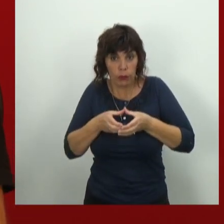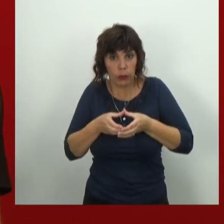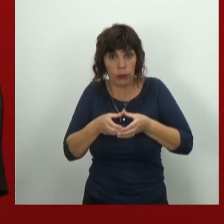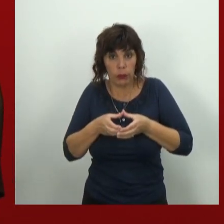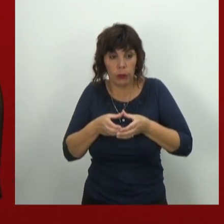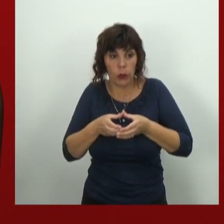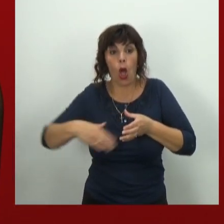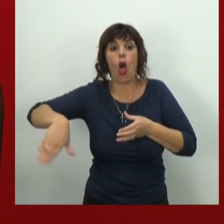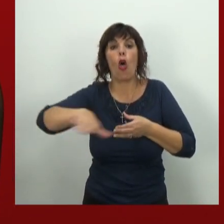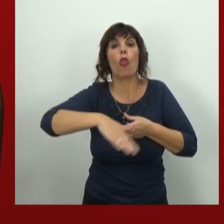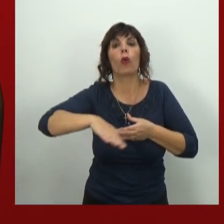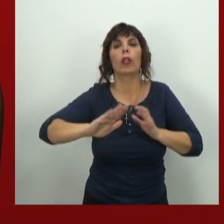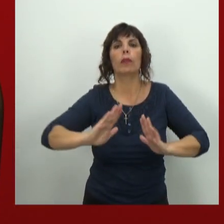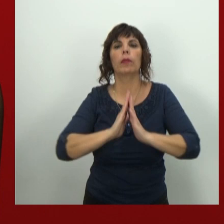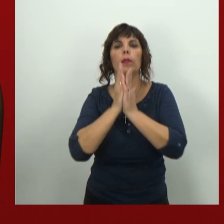en su palabra.